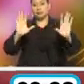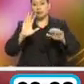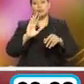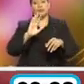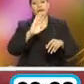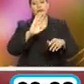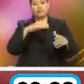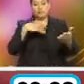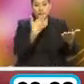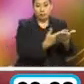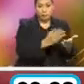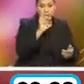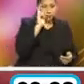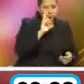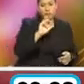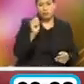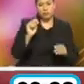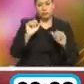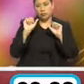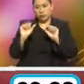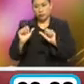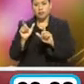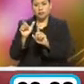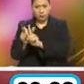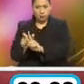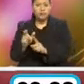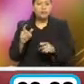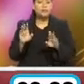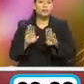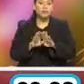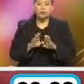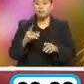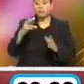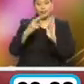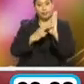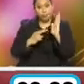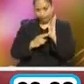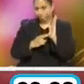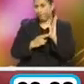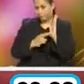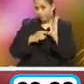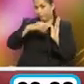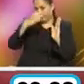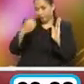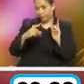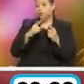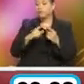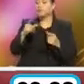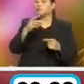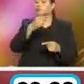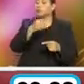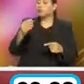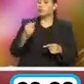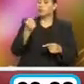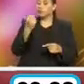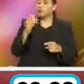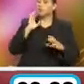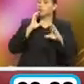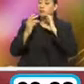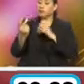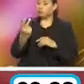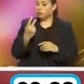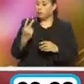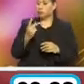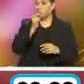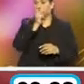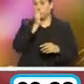en adicciones, hay otras que no tanto. ¿Cómo evitarlo? Teniendo límites, ¿no? Teniendo una estructura, teniendo una estrecha comunicación,